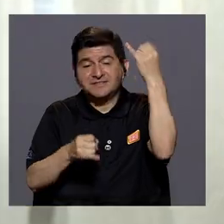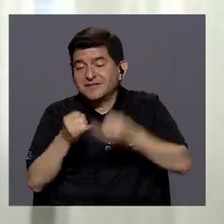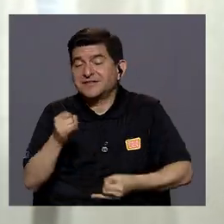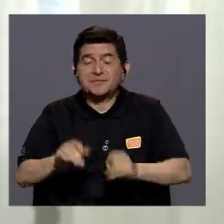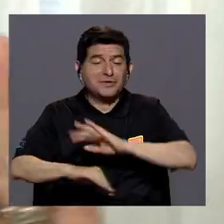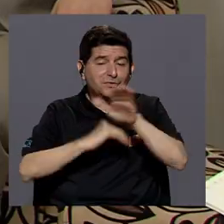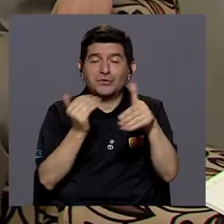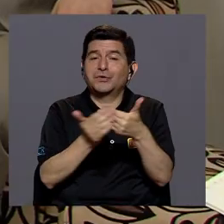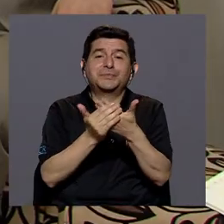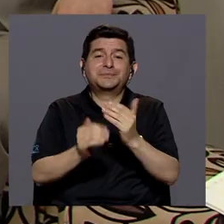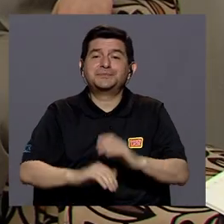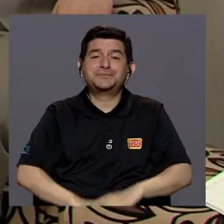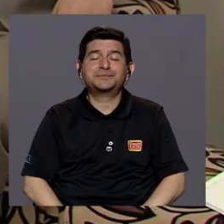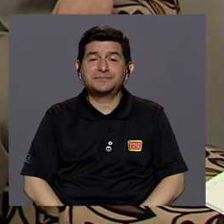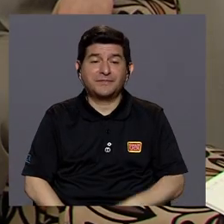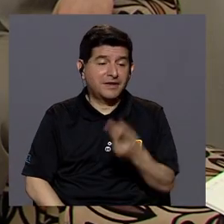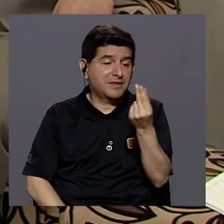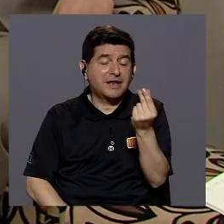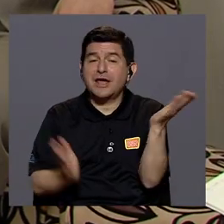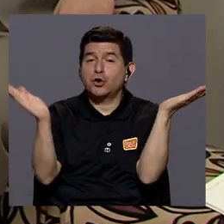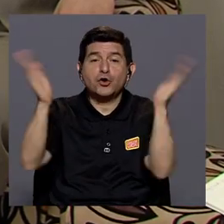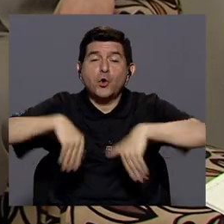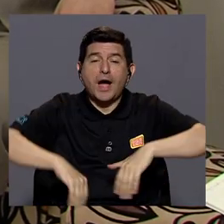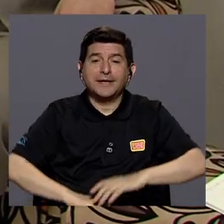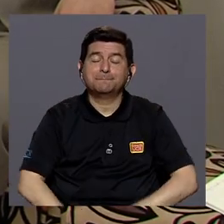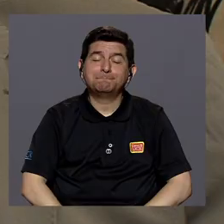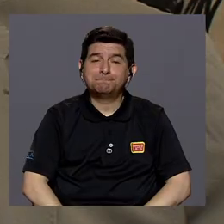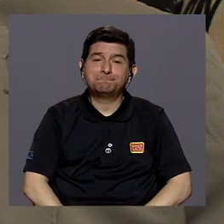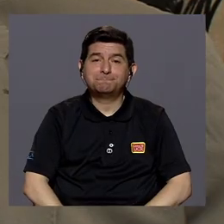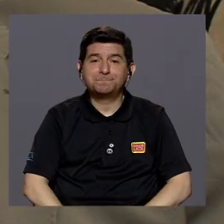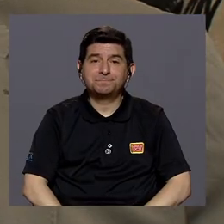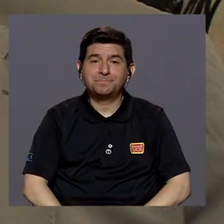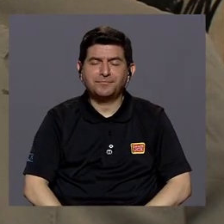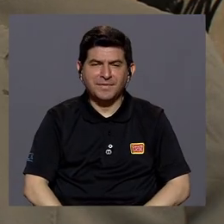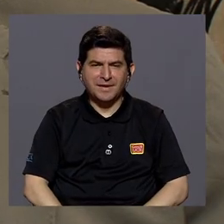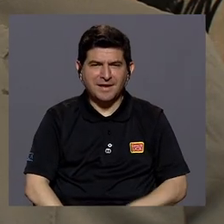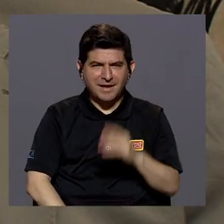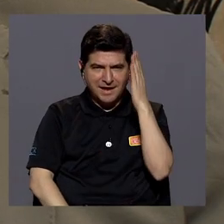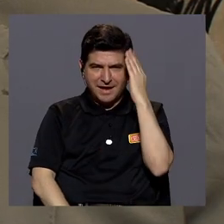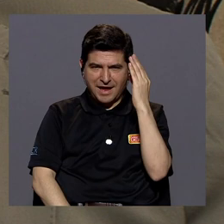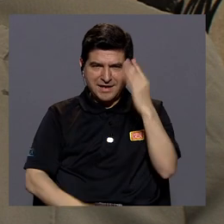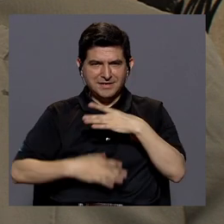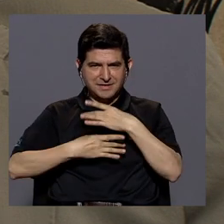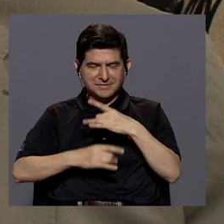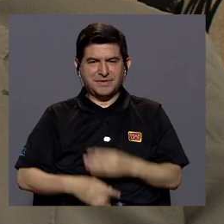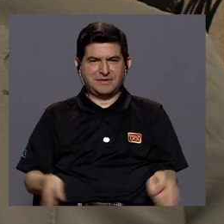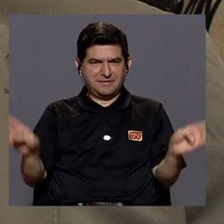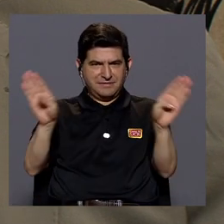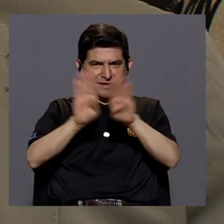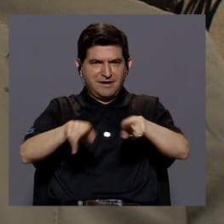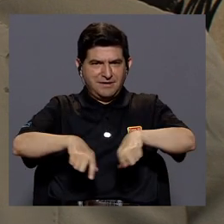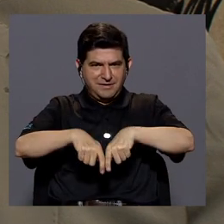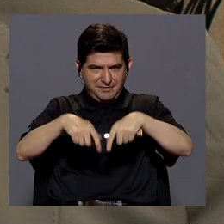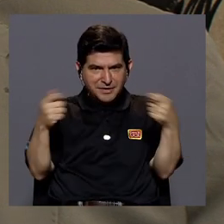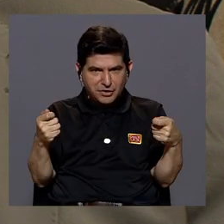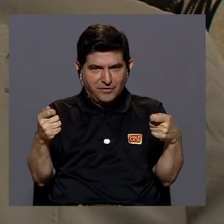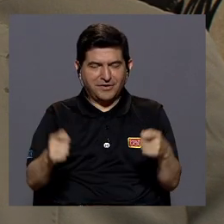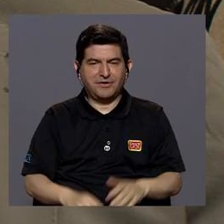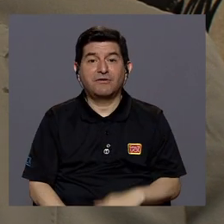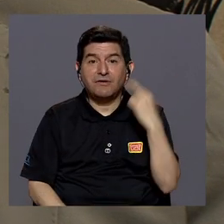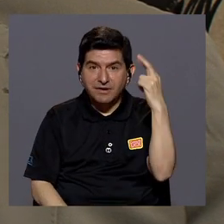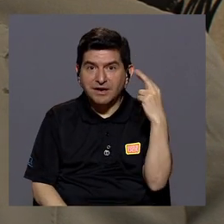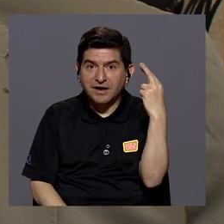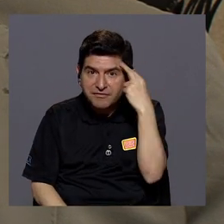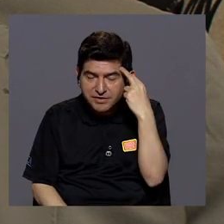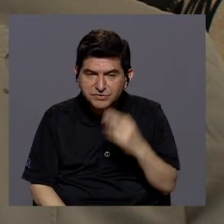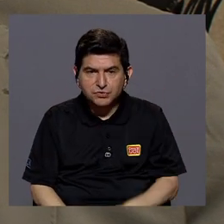porque no hay plata. Cuénteme de una anécdota muy interesante cuando se cierra el periódico a propósito de